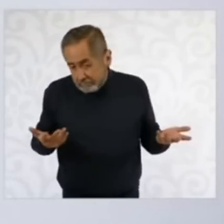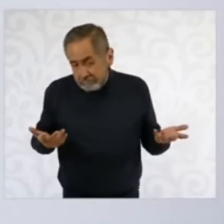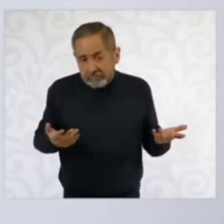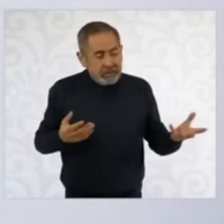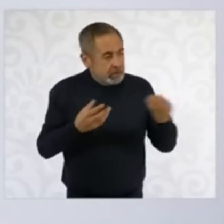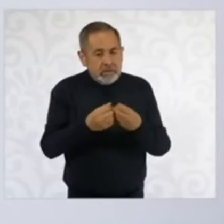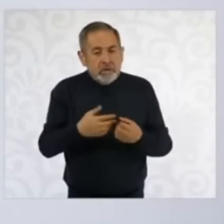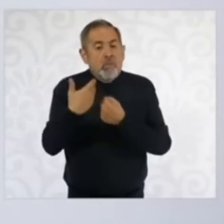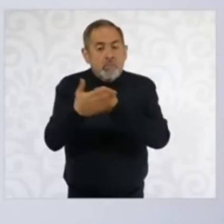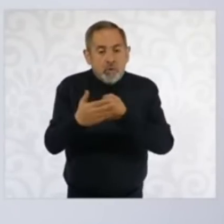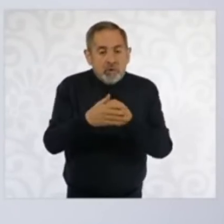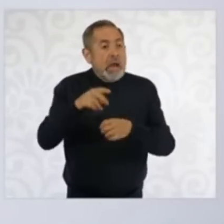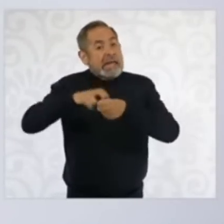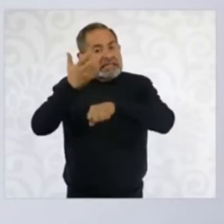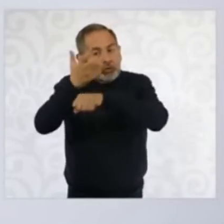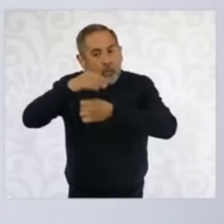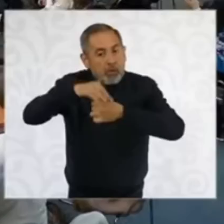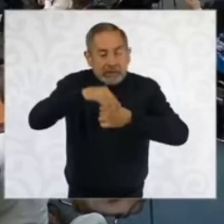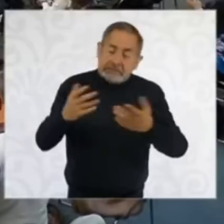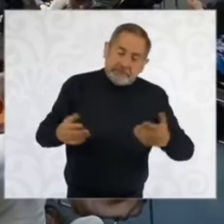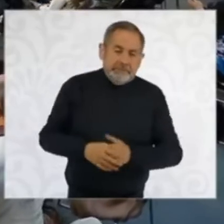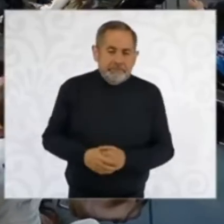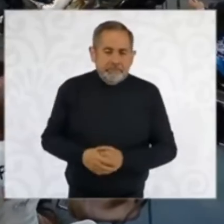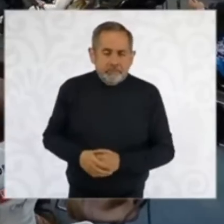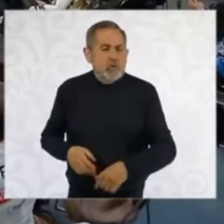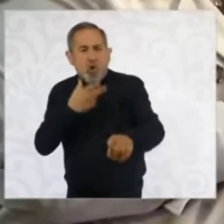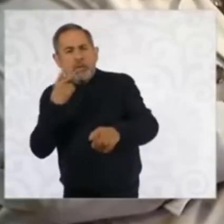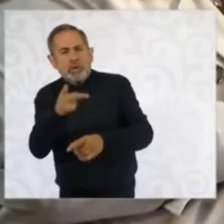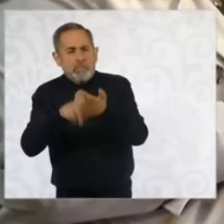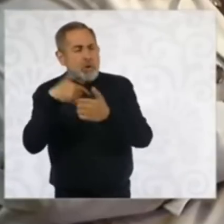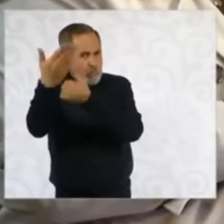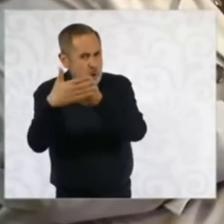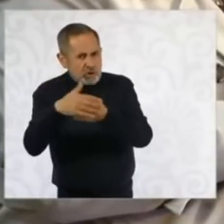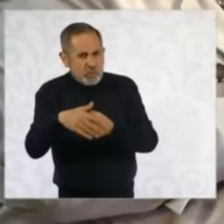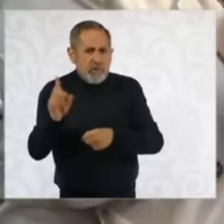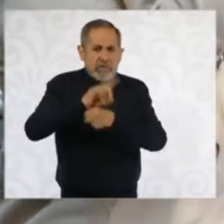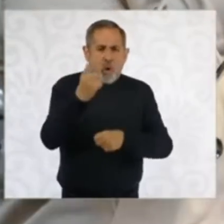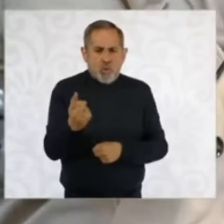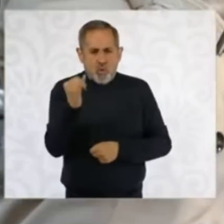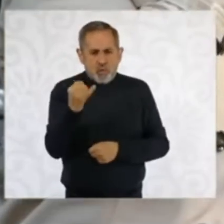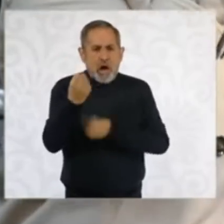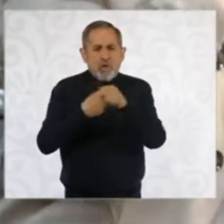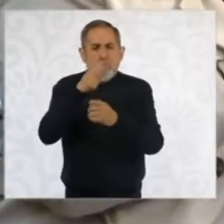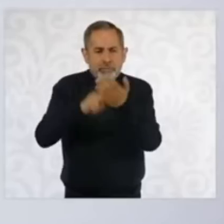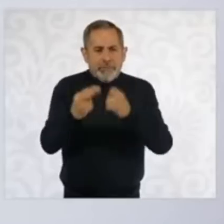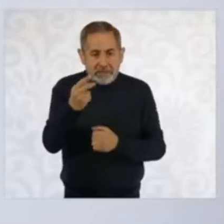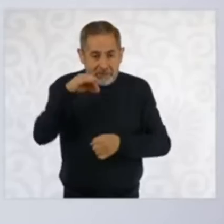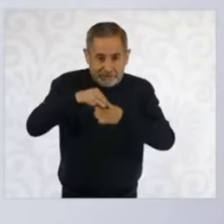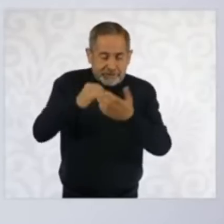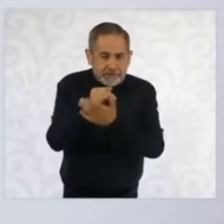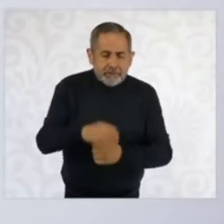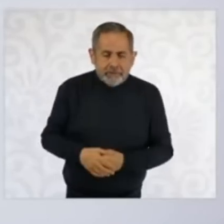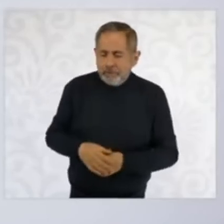es la elección en Estados Unidos. ¿Pero es un hecho que la elección de jueces se realizará el 1 de junio del 2025?